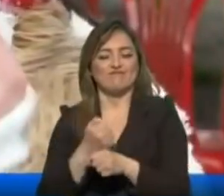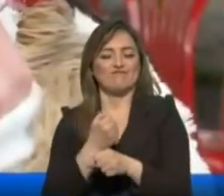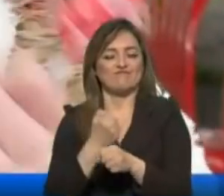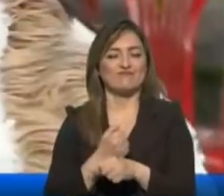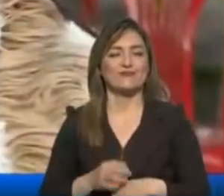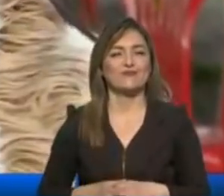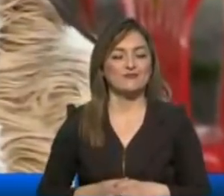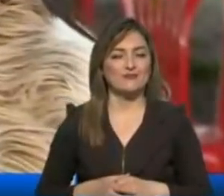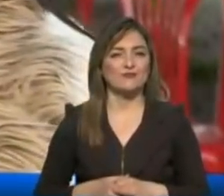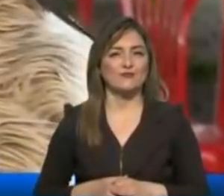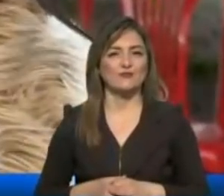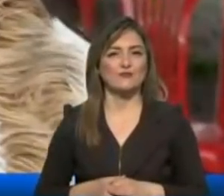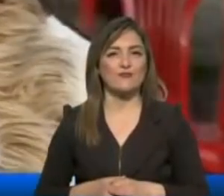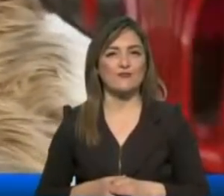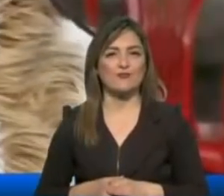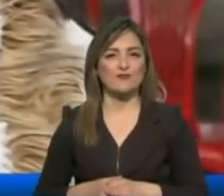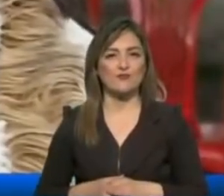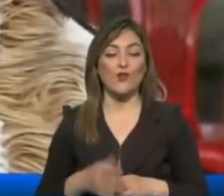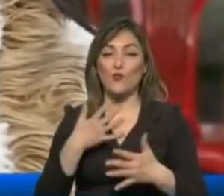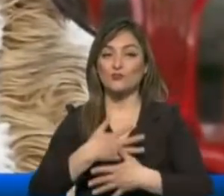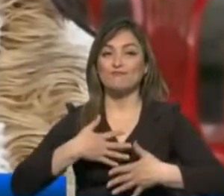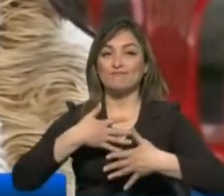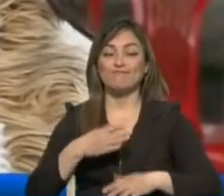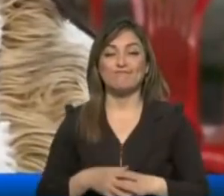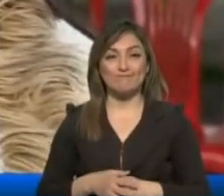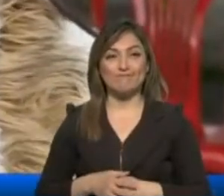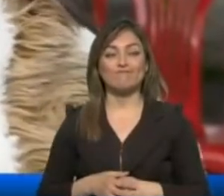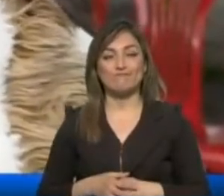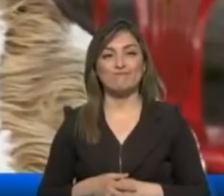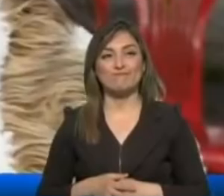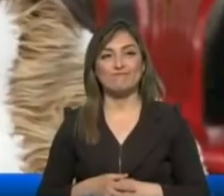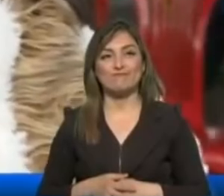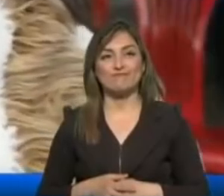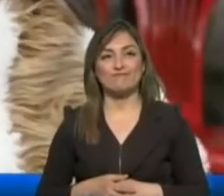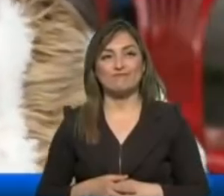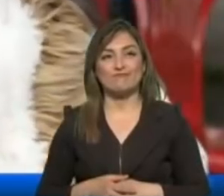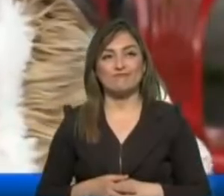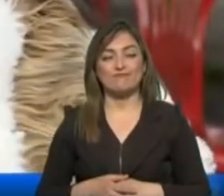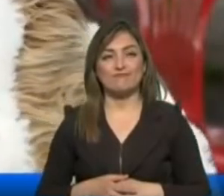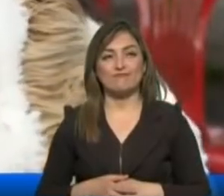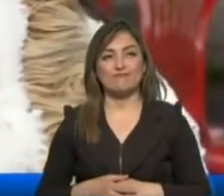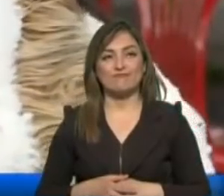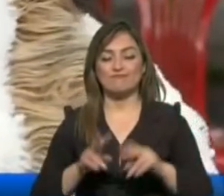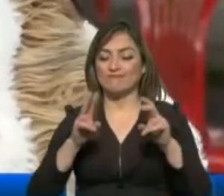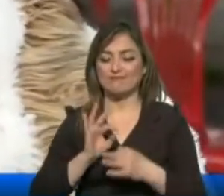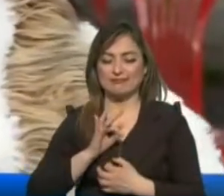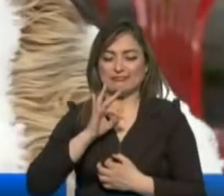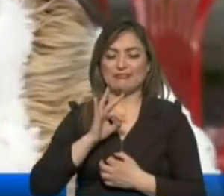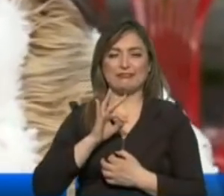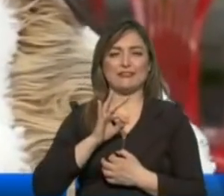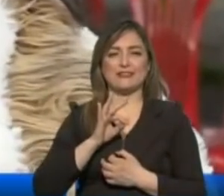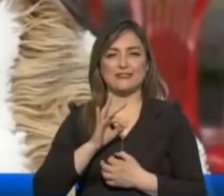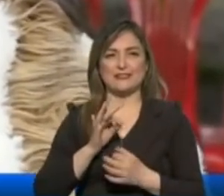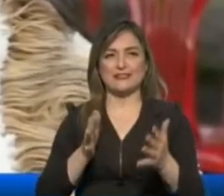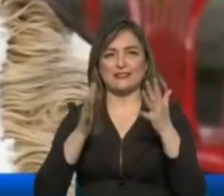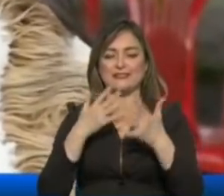trabajos, y a distraernos en esta fuera y lo que estamos en esta pandemia, nos